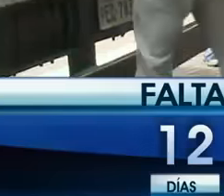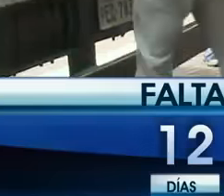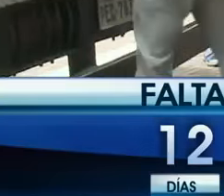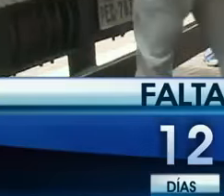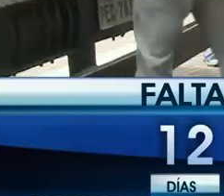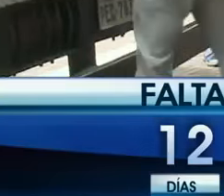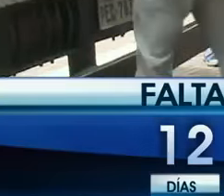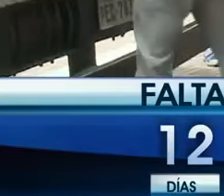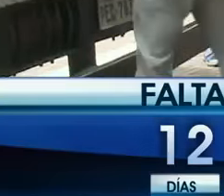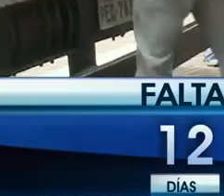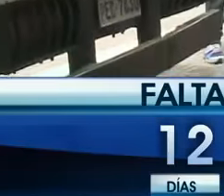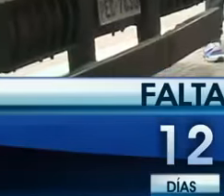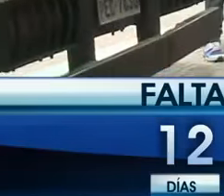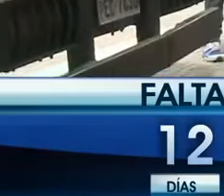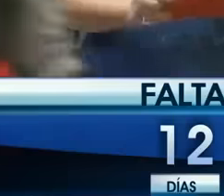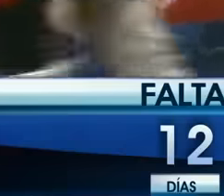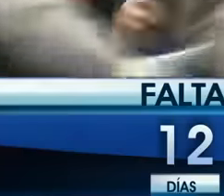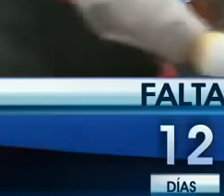del